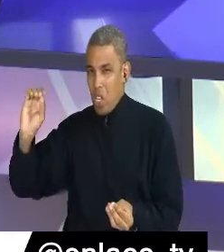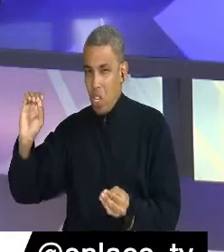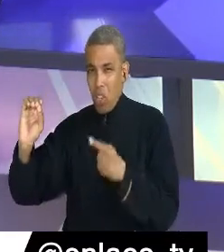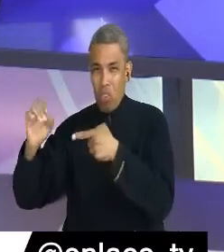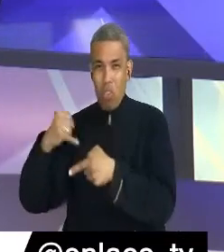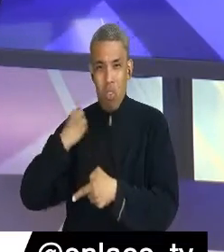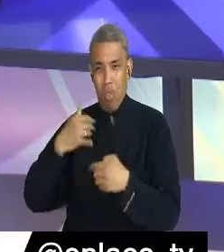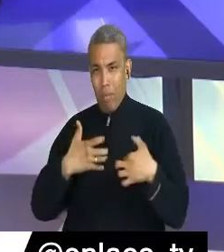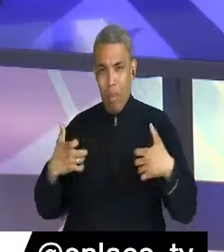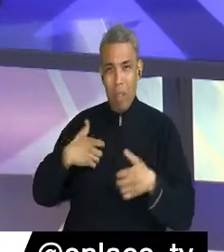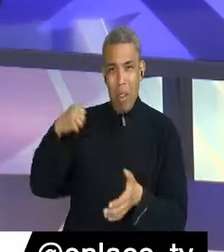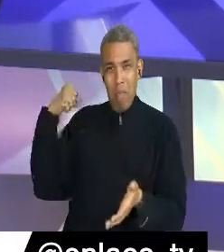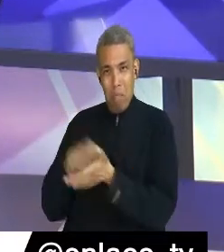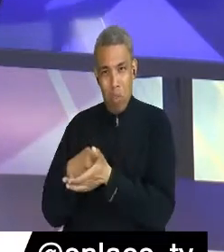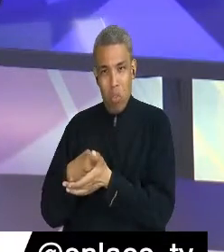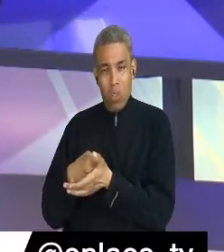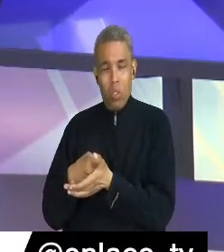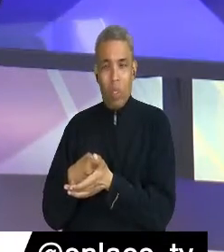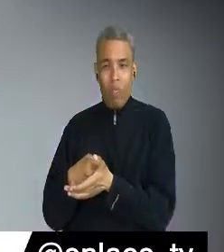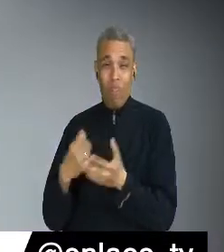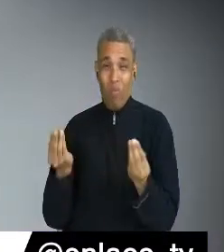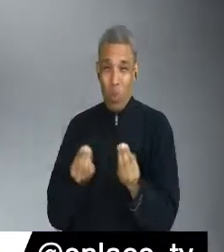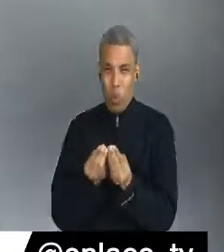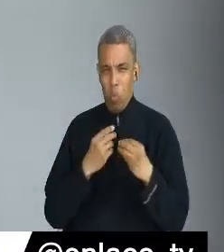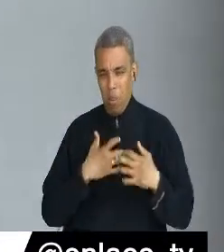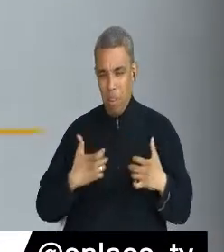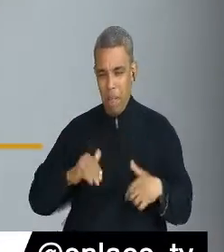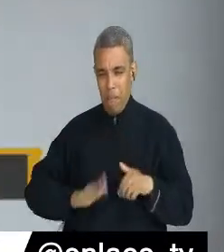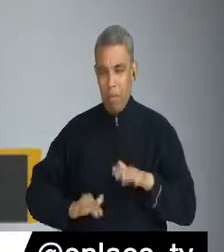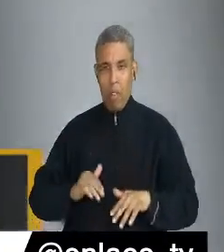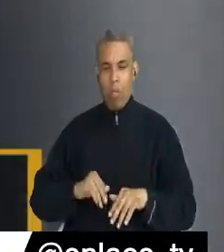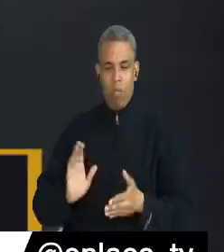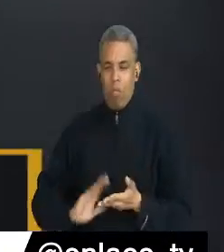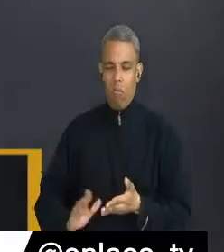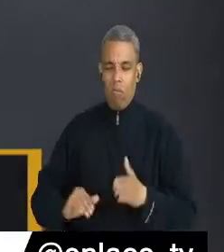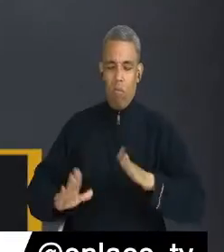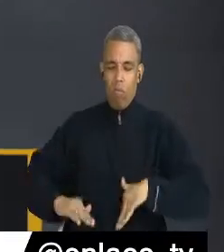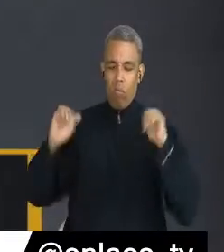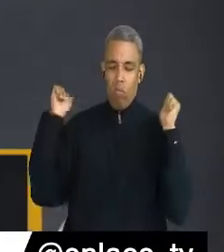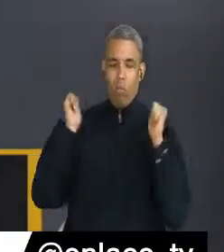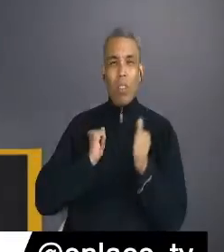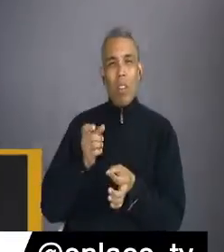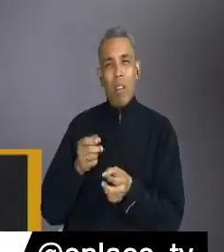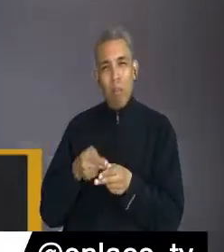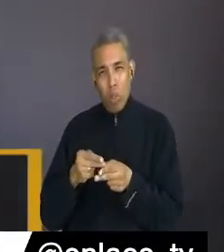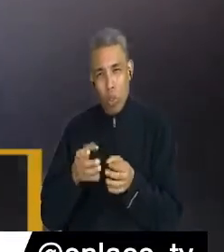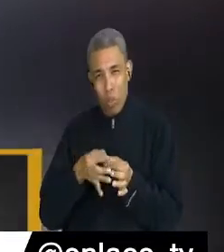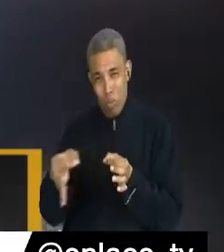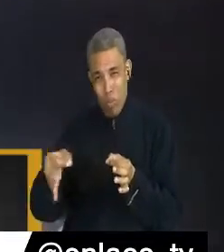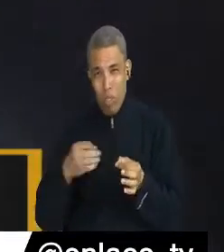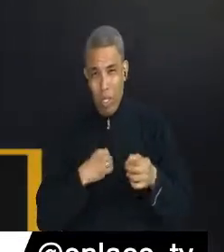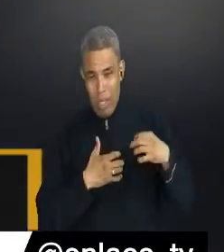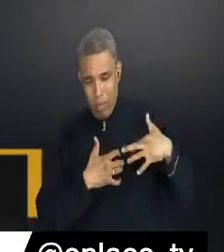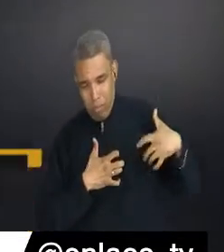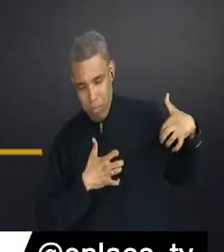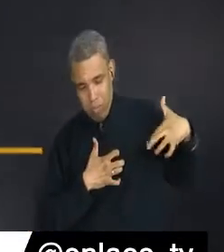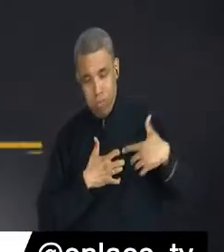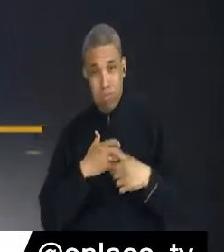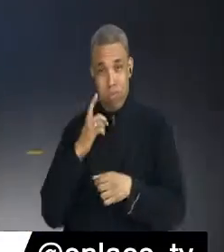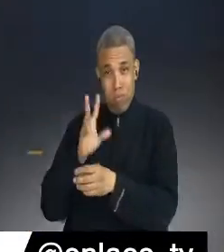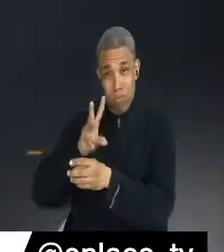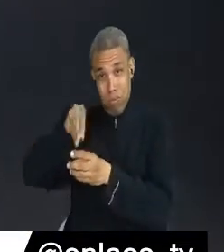próximamente será en el festival vallenato con la repentina muerte de martinelli a su grupo musical y representante oficial juanca